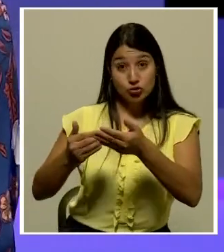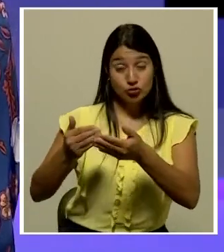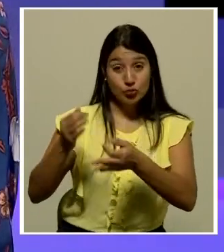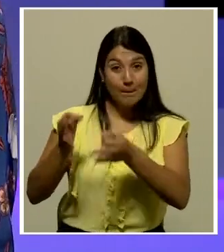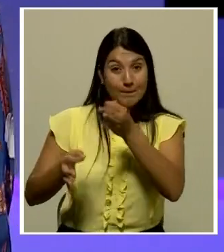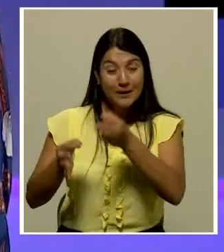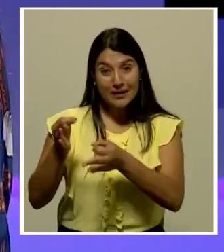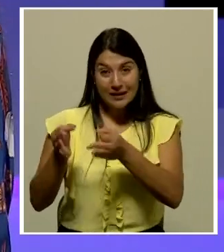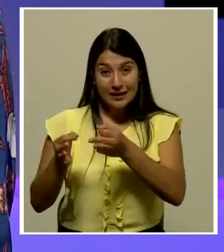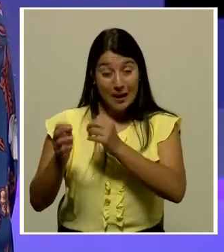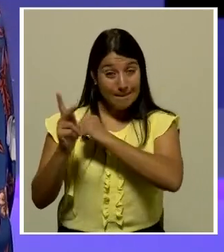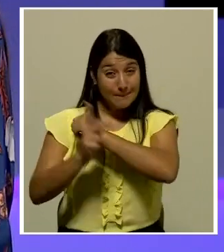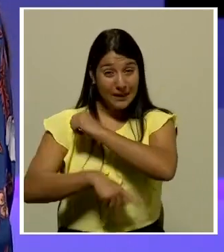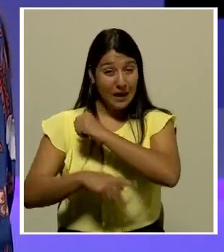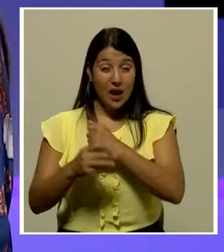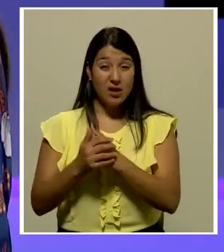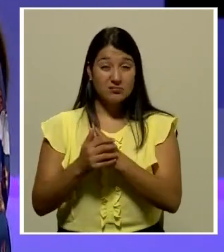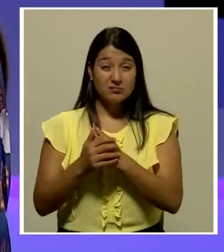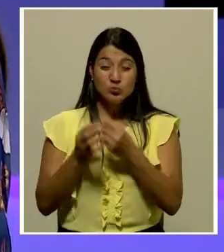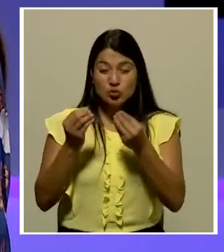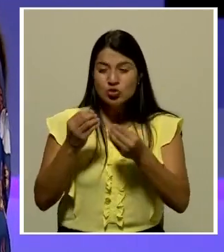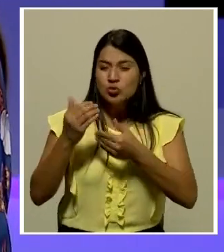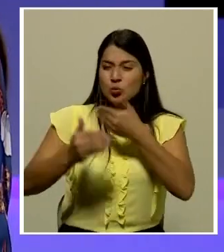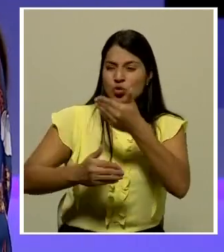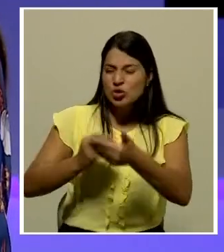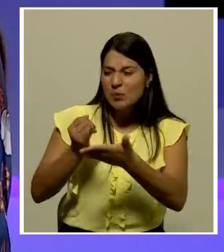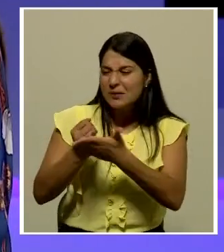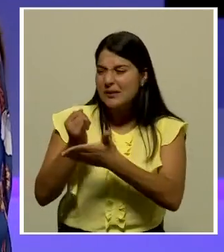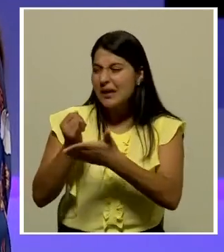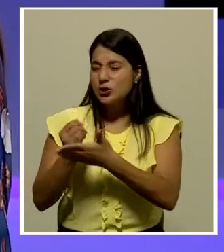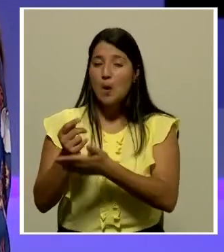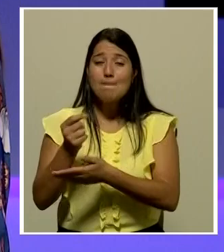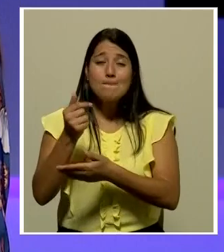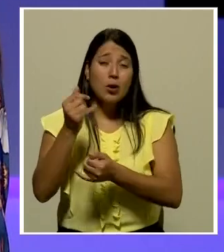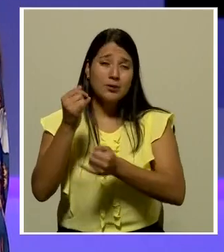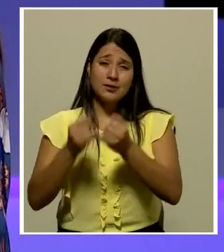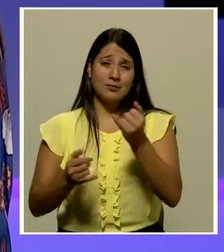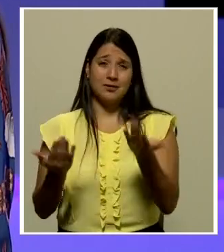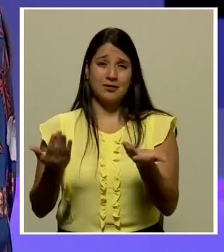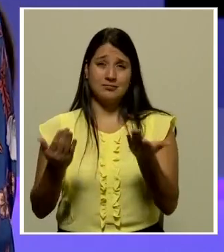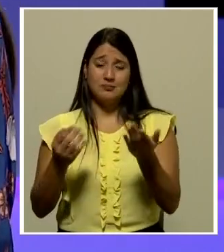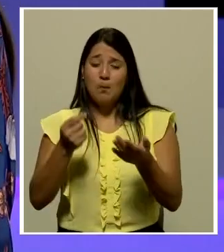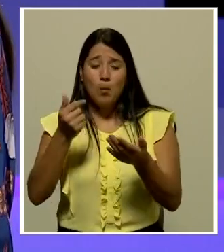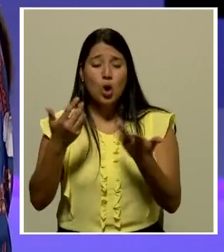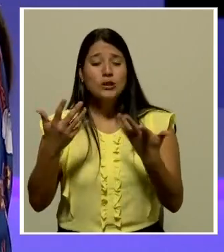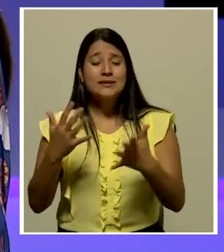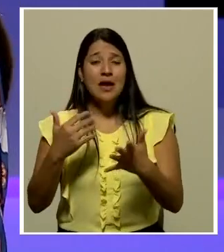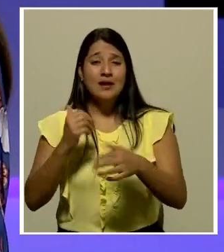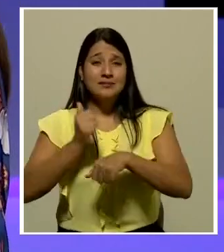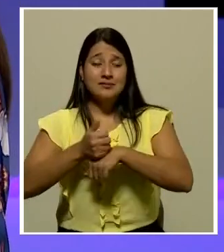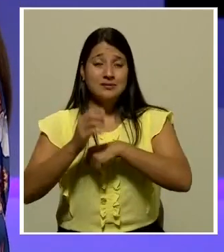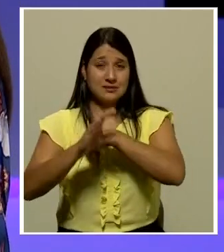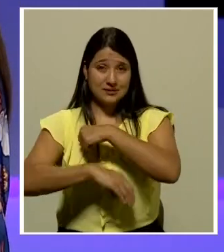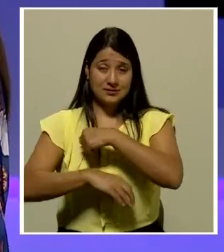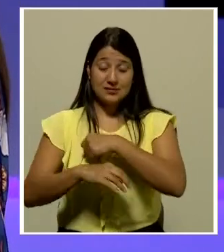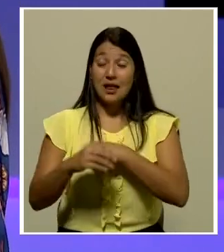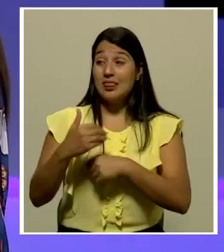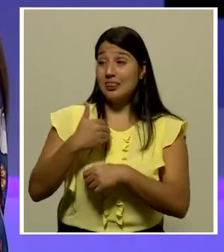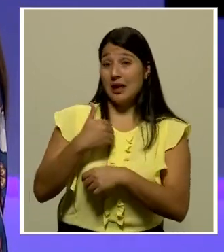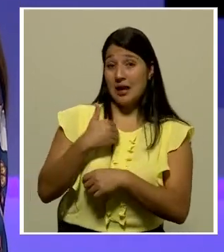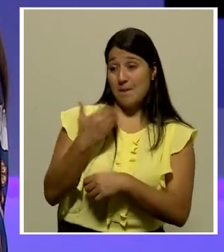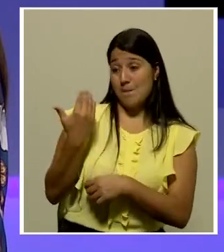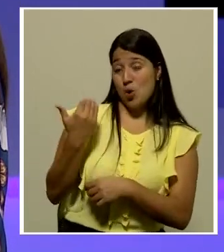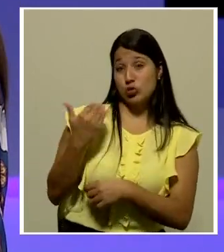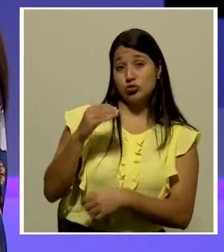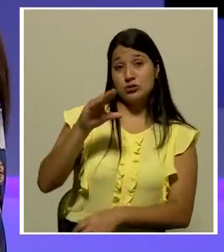pocas han aterrizado, tal vez por decirlo así. Entonces, tenemos la reciente que usted menciona, que es a